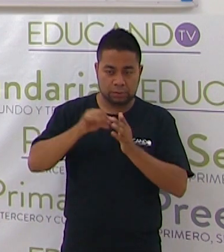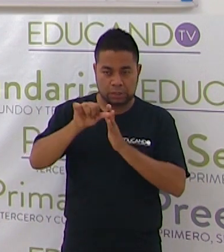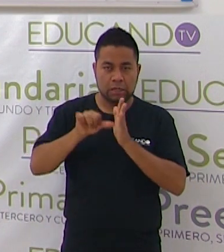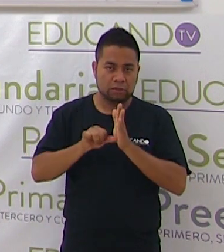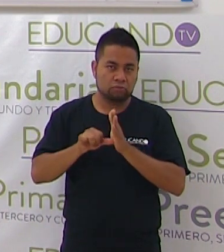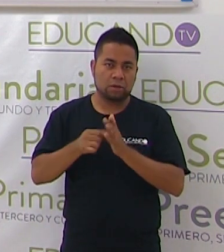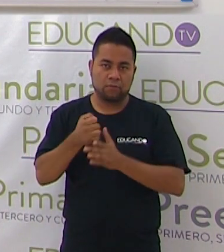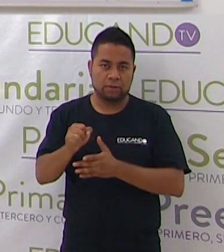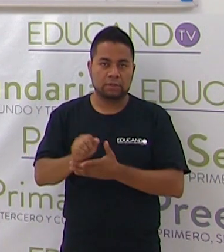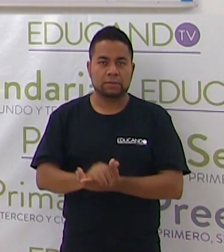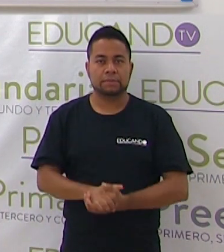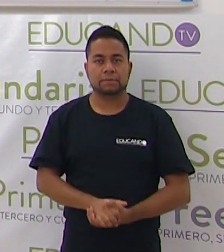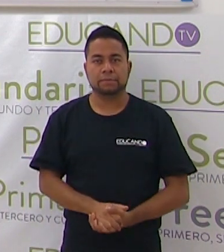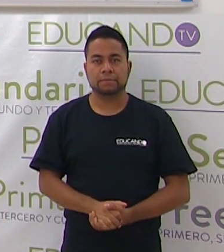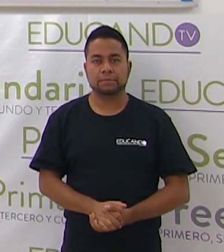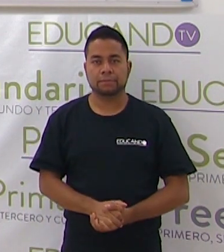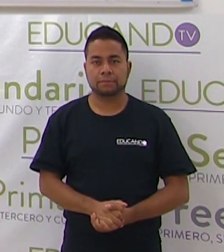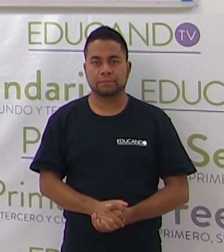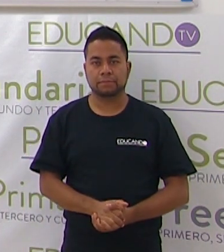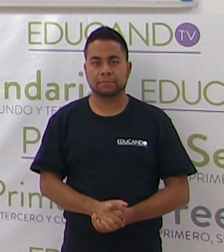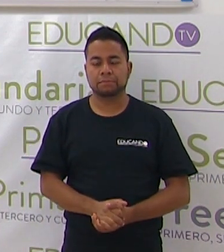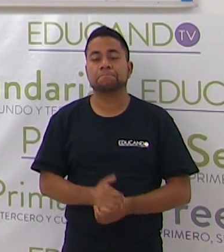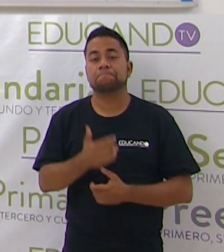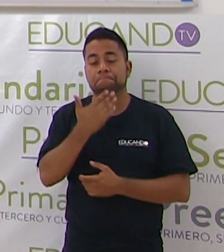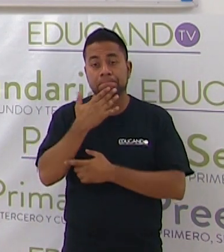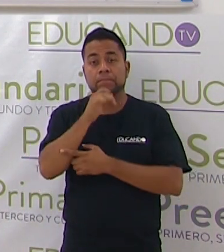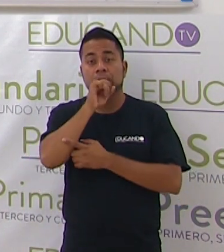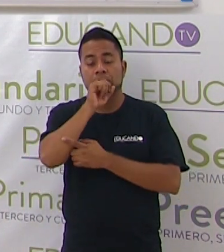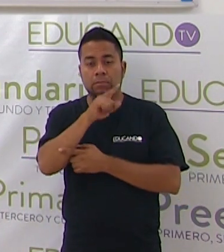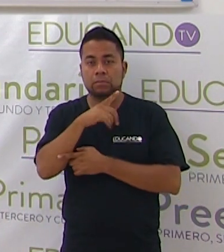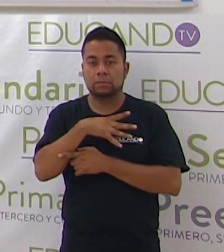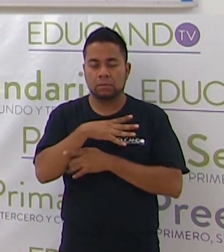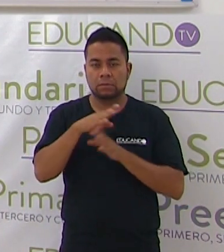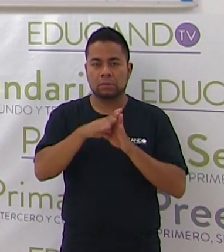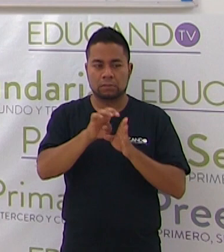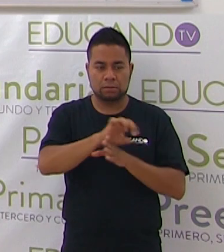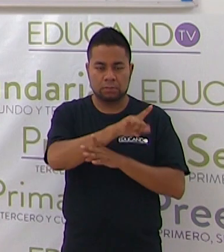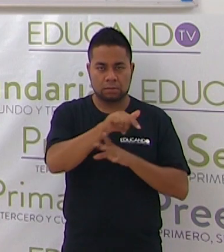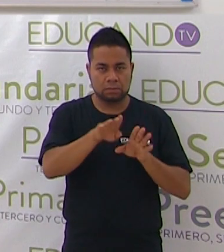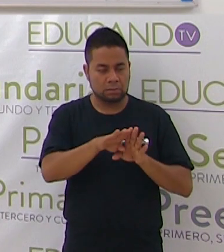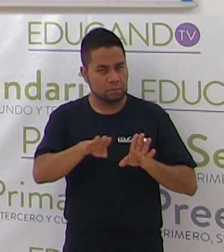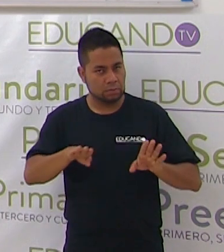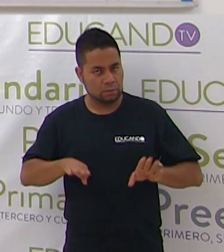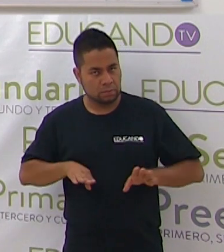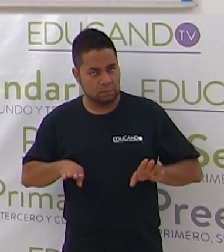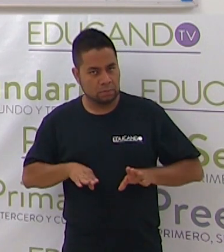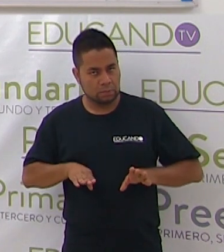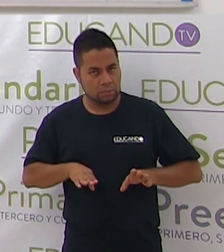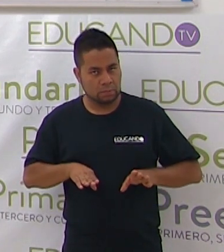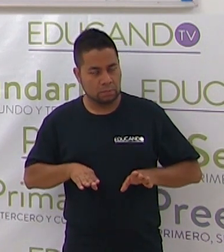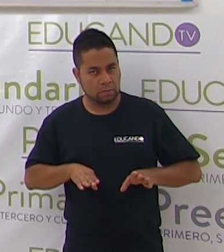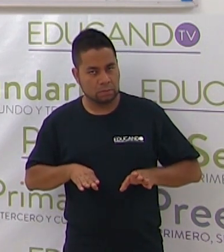artículo. Bien, también entonces vimos después de la postura,